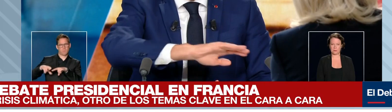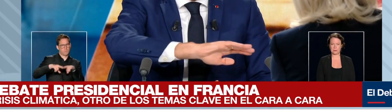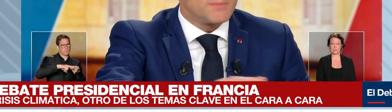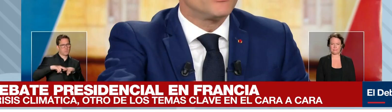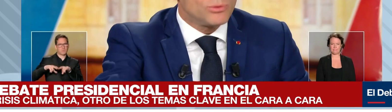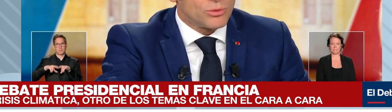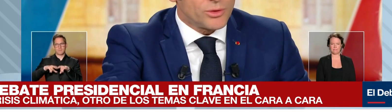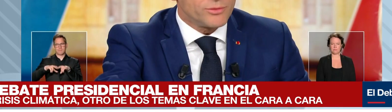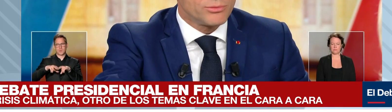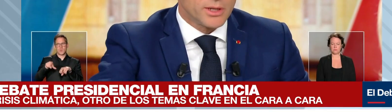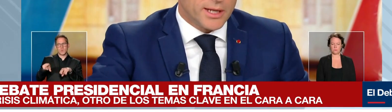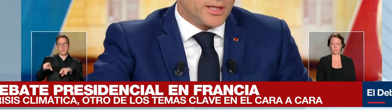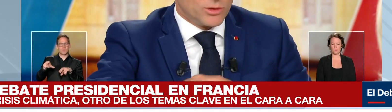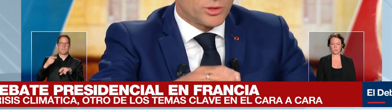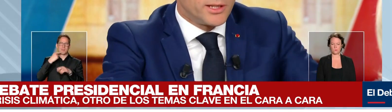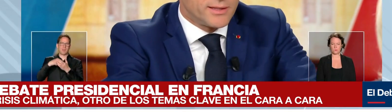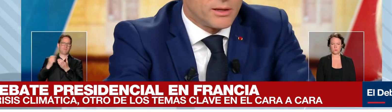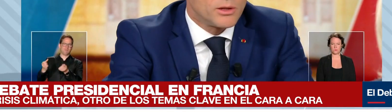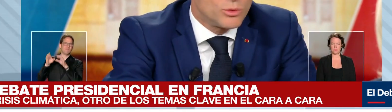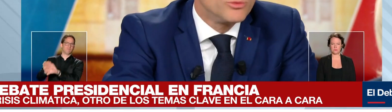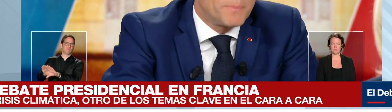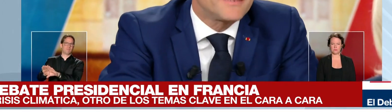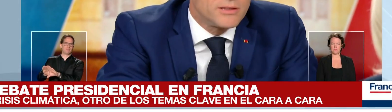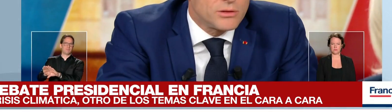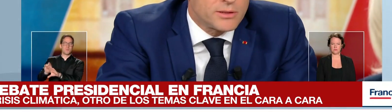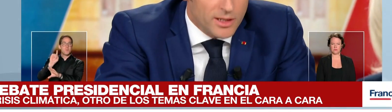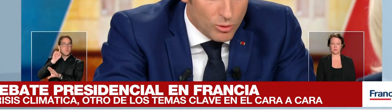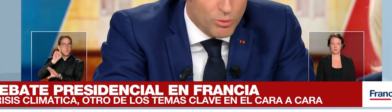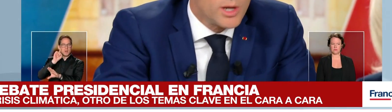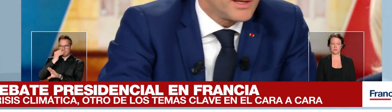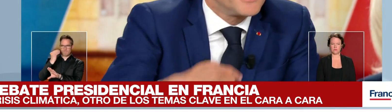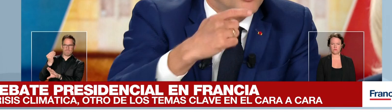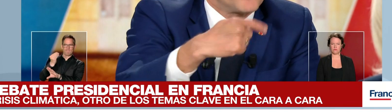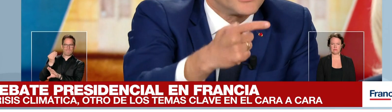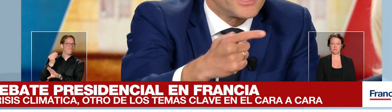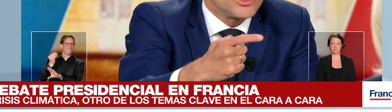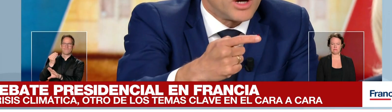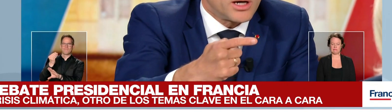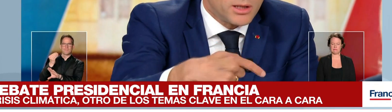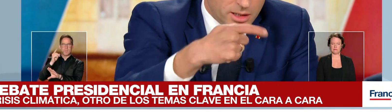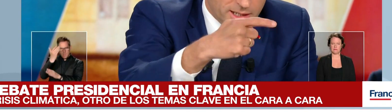la rentabilidad de este proyecto ya no estaba ahí. Entonces, era pertinente